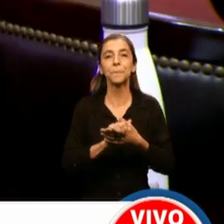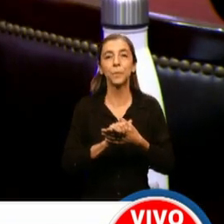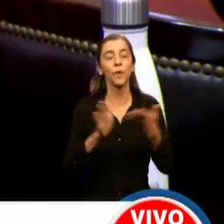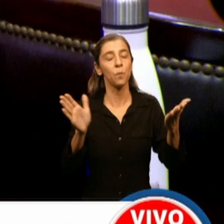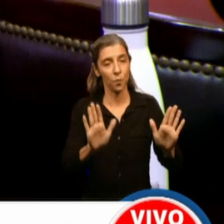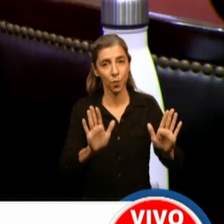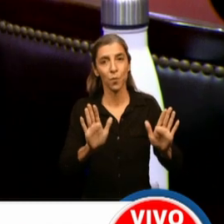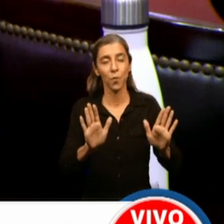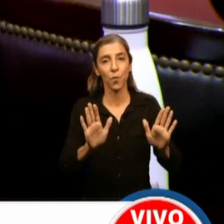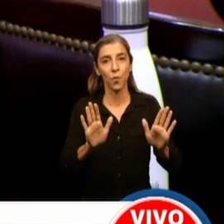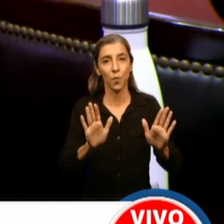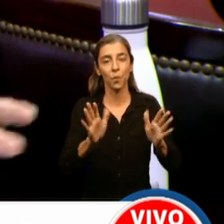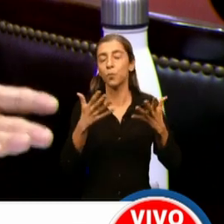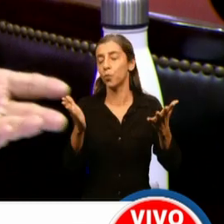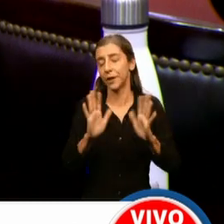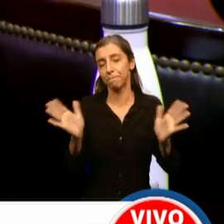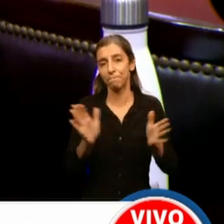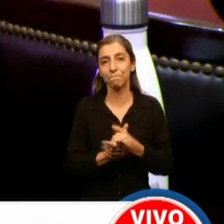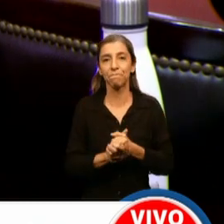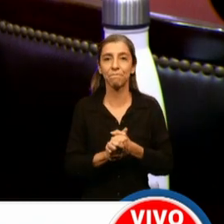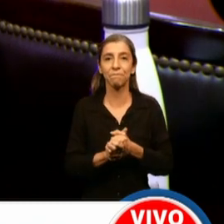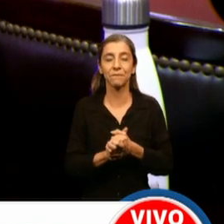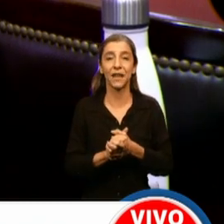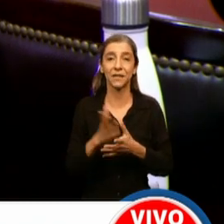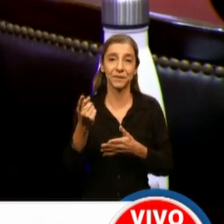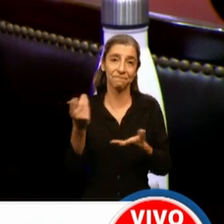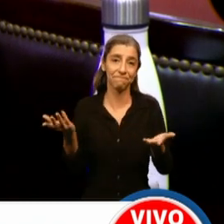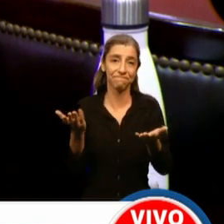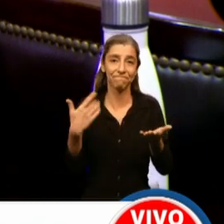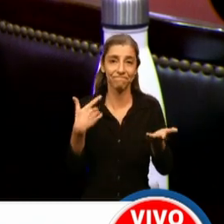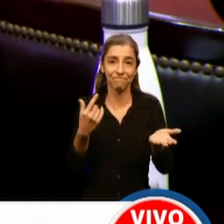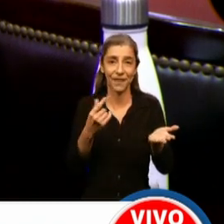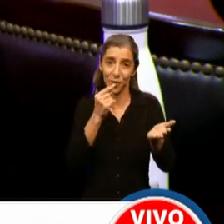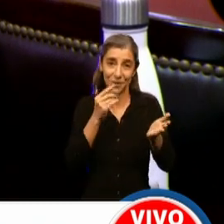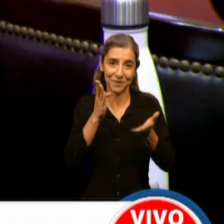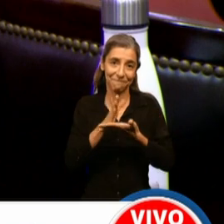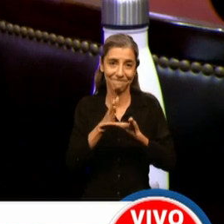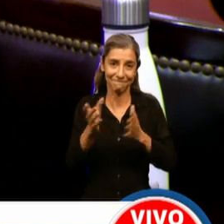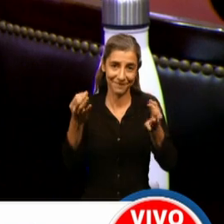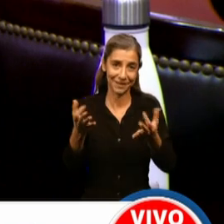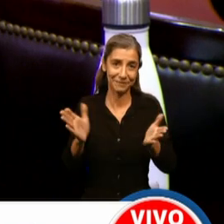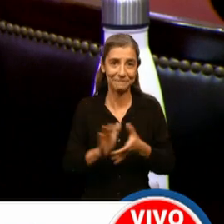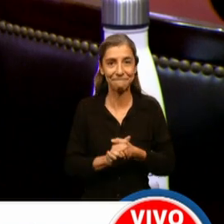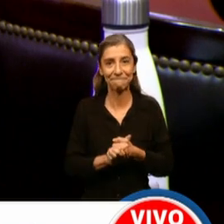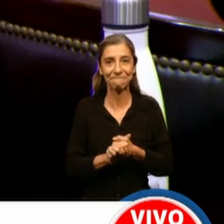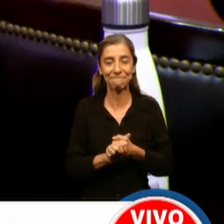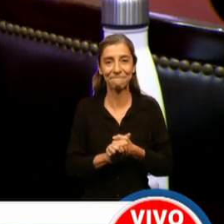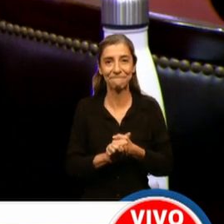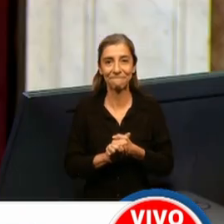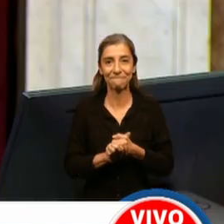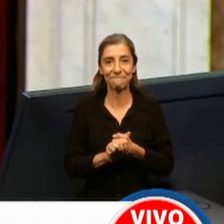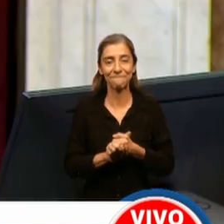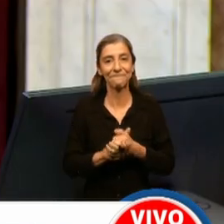bueno bueno era buen árbitro bien y un